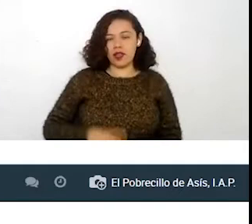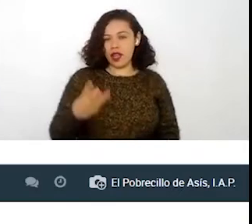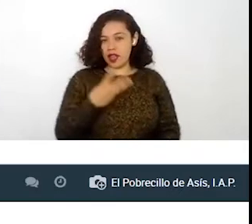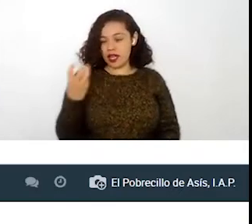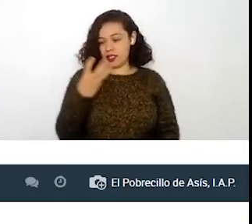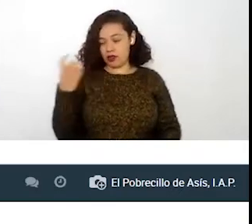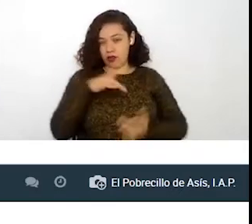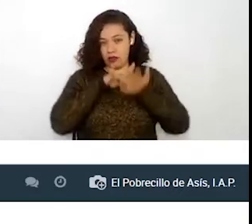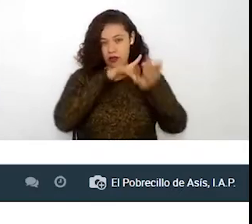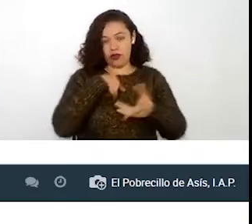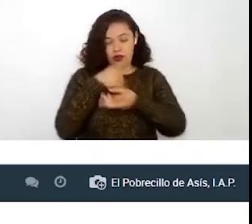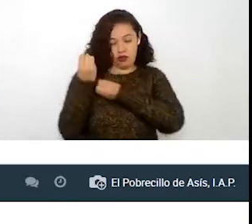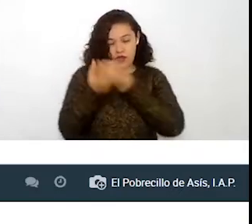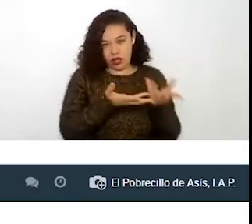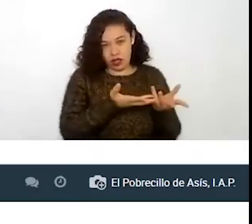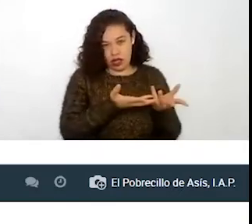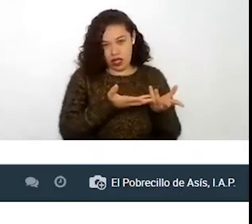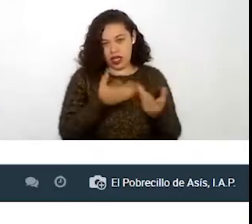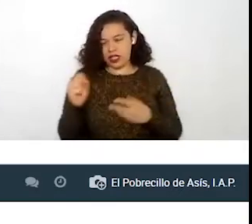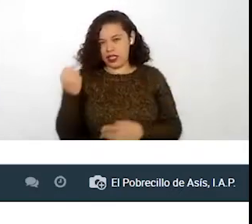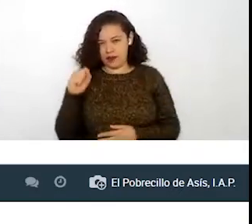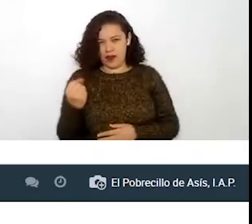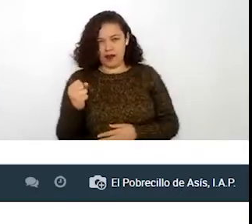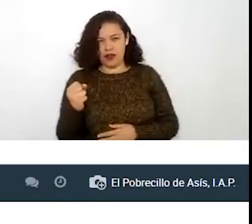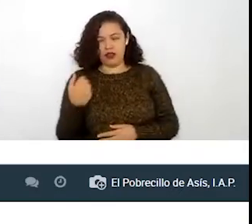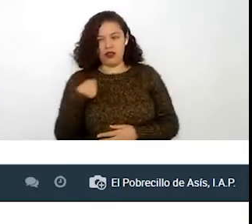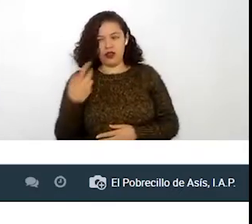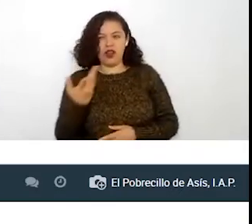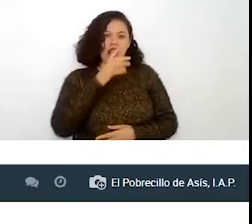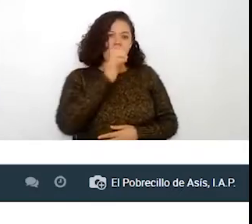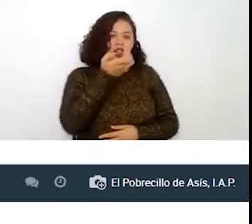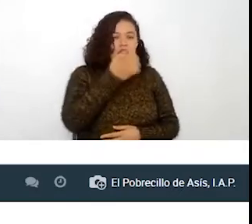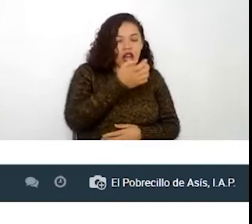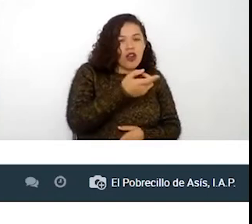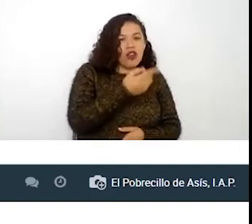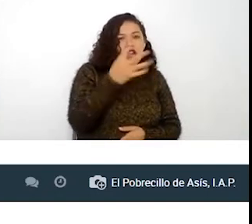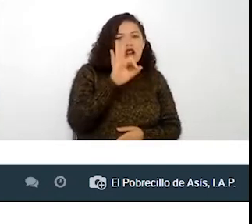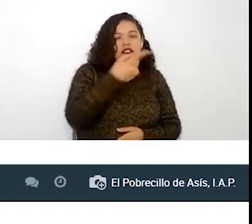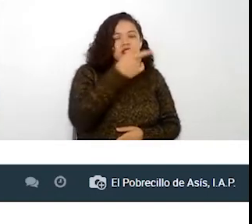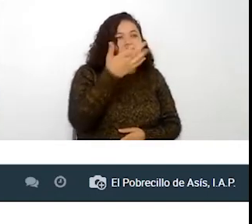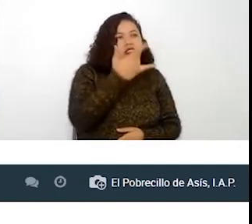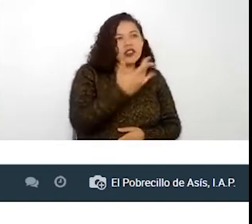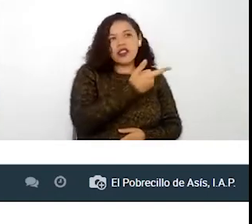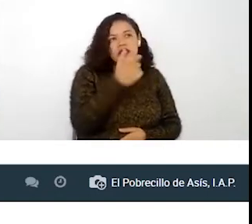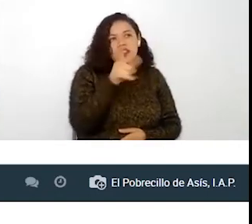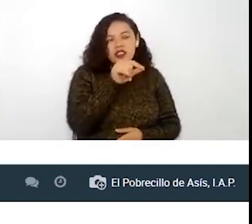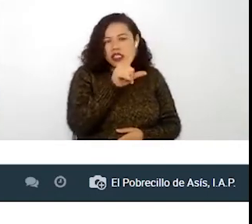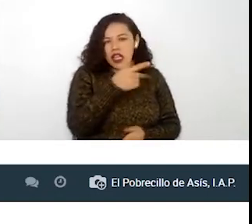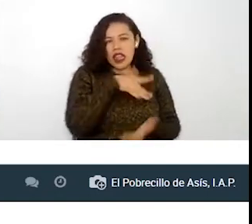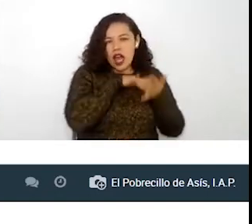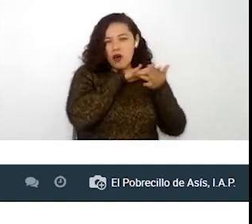apoyos en septiembre supongamos Pues el dinero a lo mejor voy a bajar a 150 a 170 apoyos